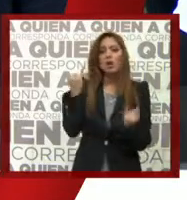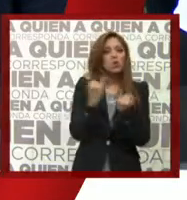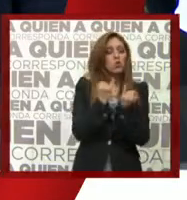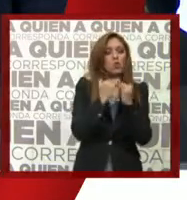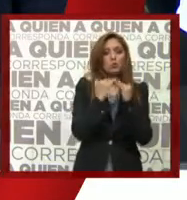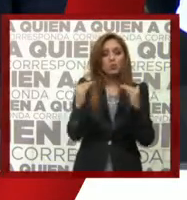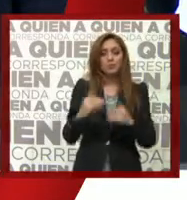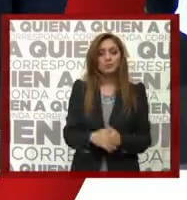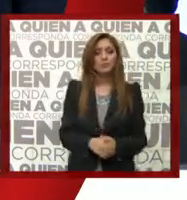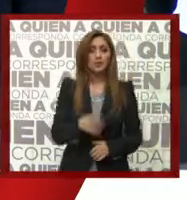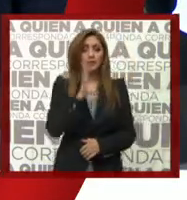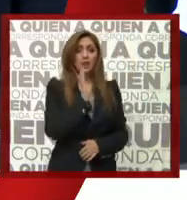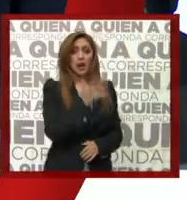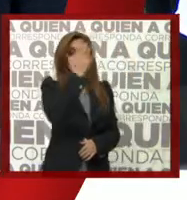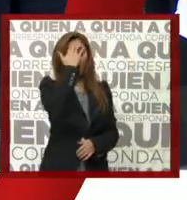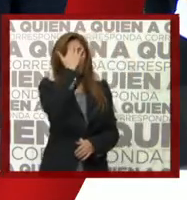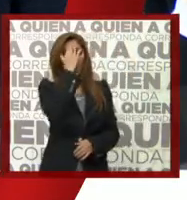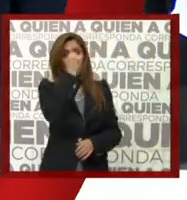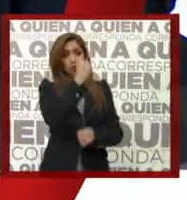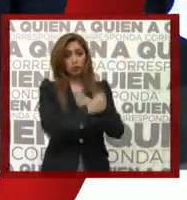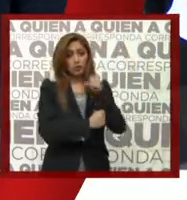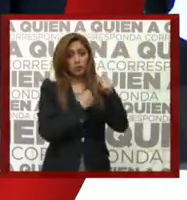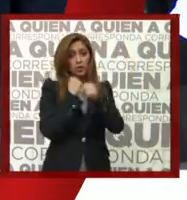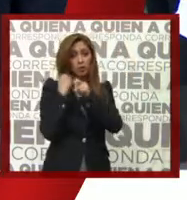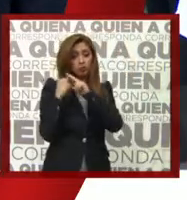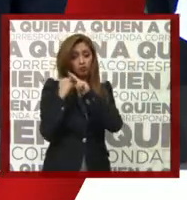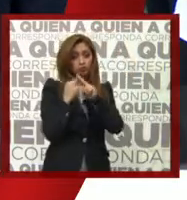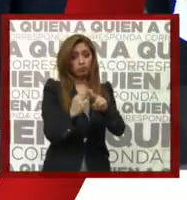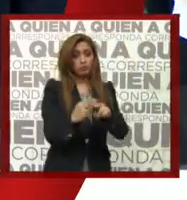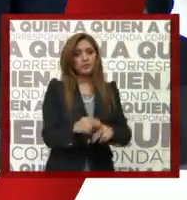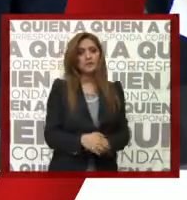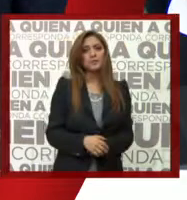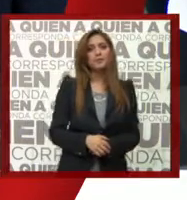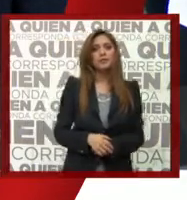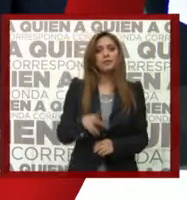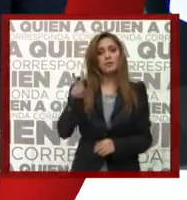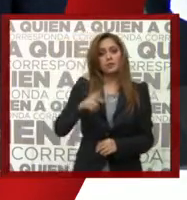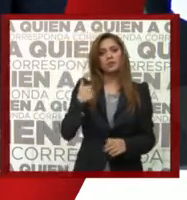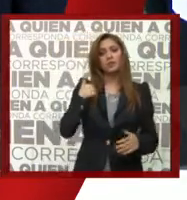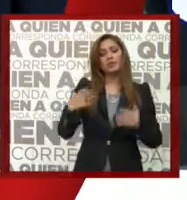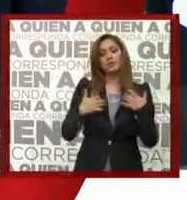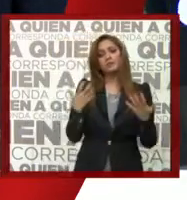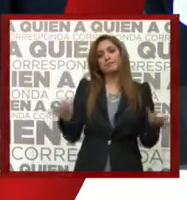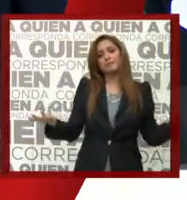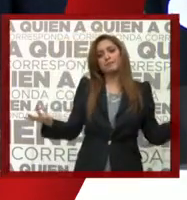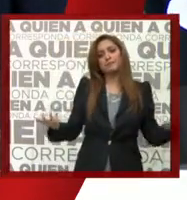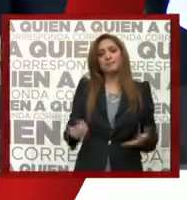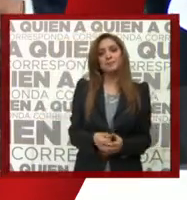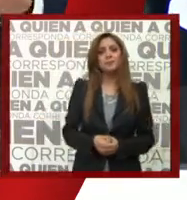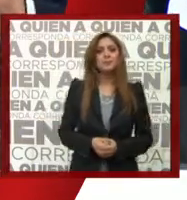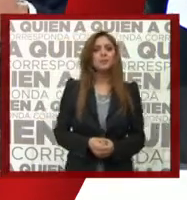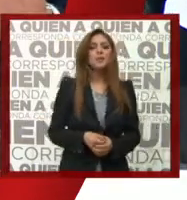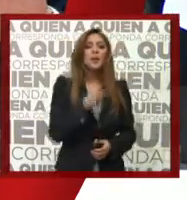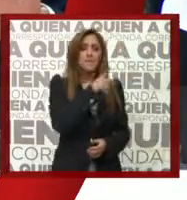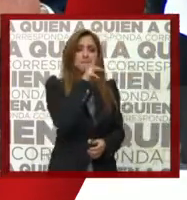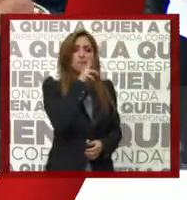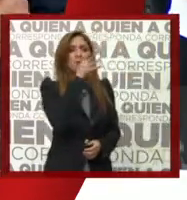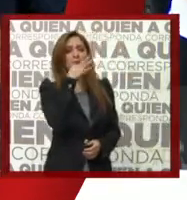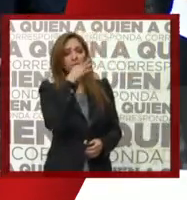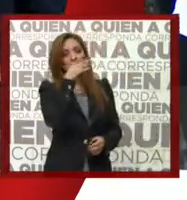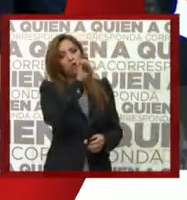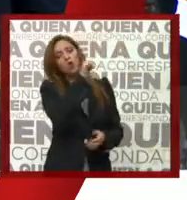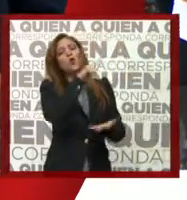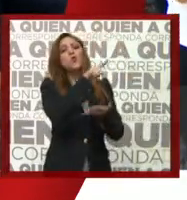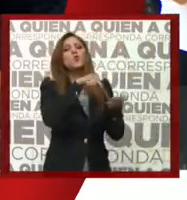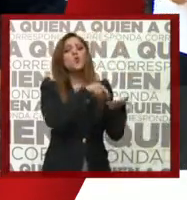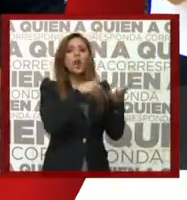puro conocido de 3 años. Sí, licenciado. ¿Cuántos años más por eso? No, qué barbaridad, sí. No, pues ya es una fiesta mejor y los ves en otro lado y